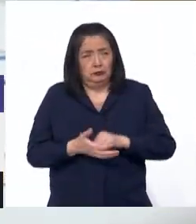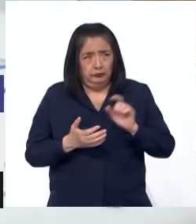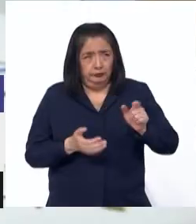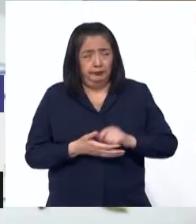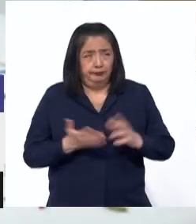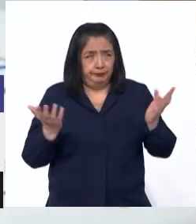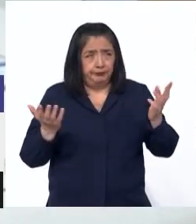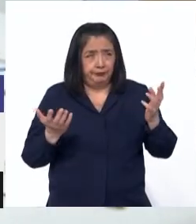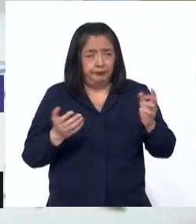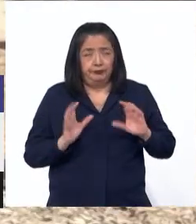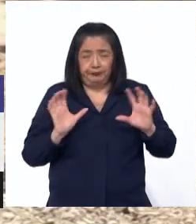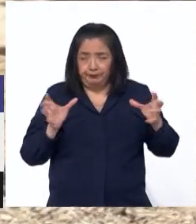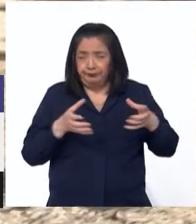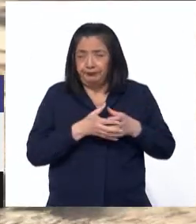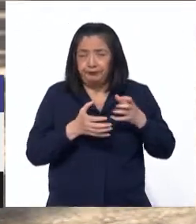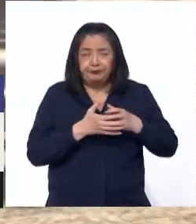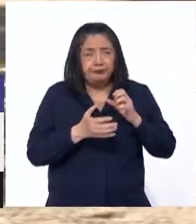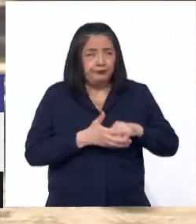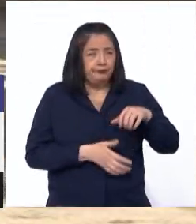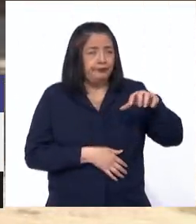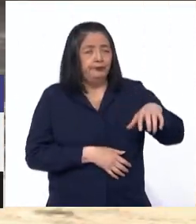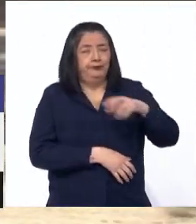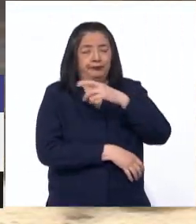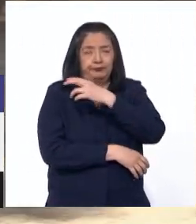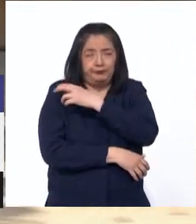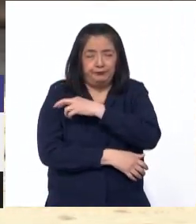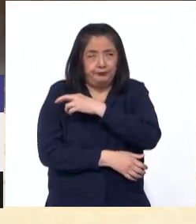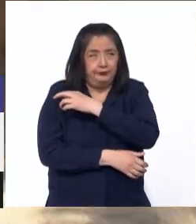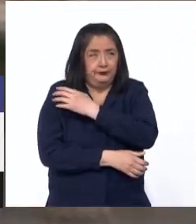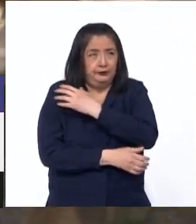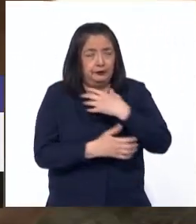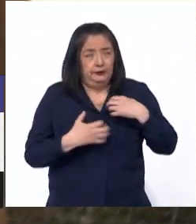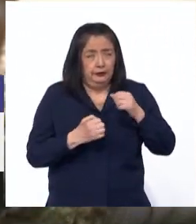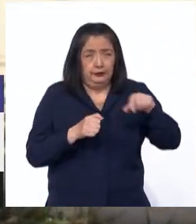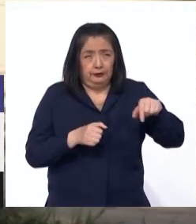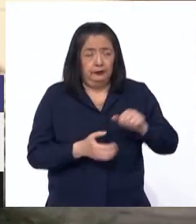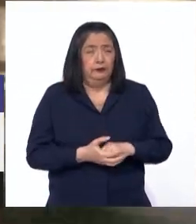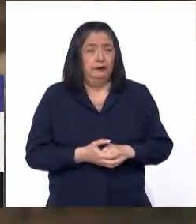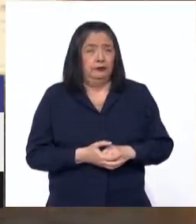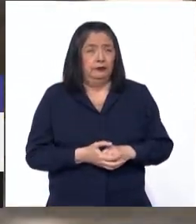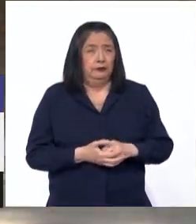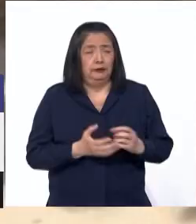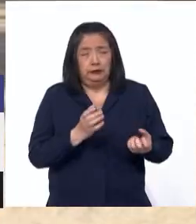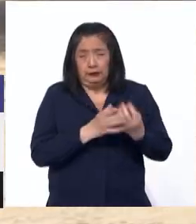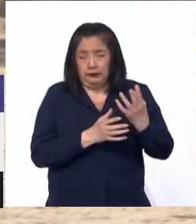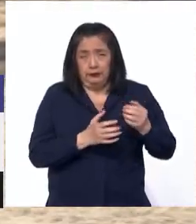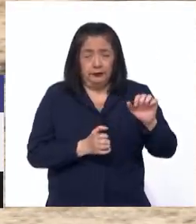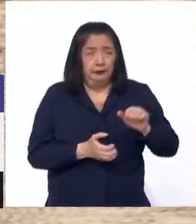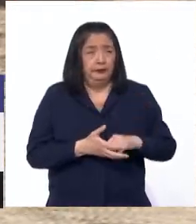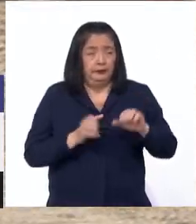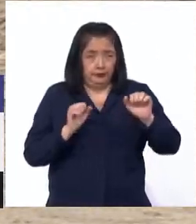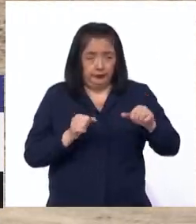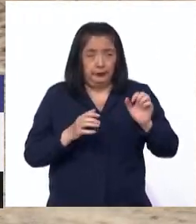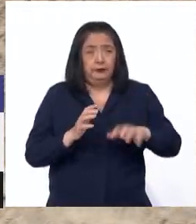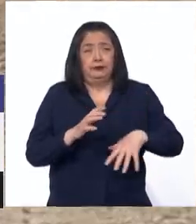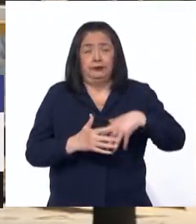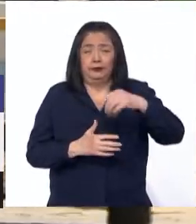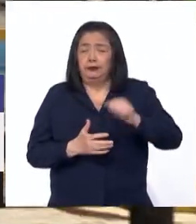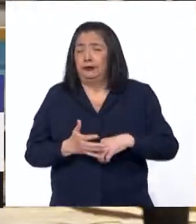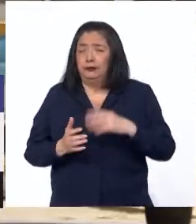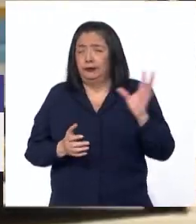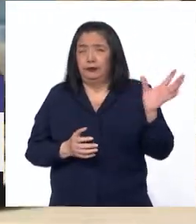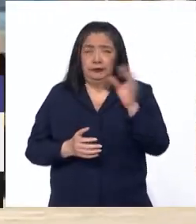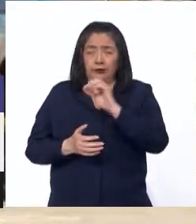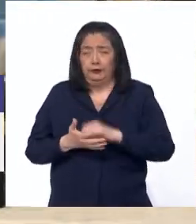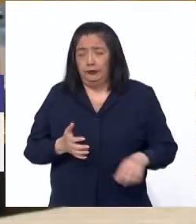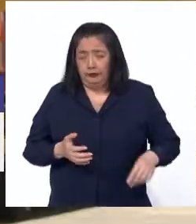de la campaña que conjuntamente con el Centro de Salud tenía de septiembre, hemos salido a censar a todos